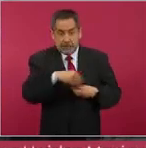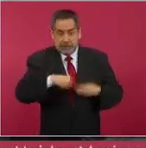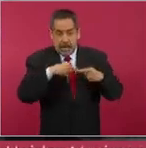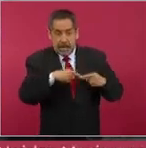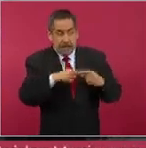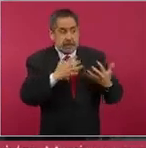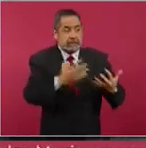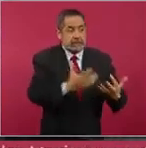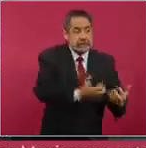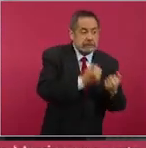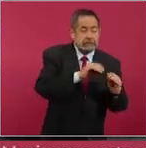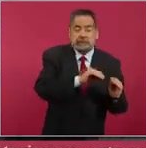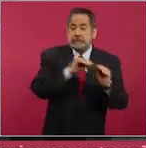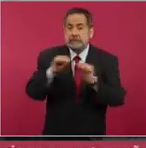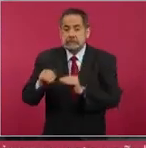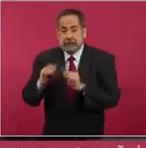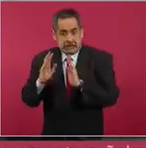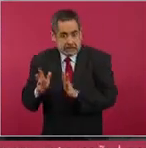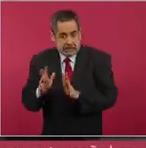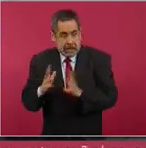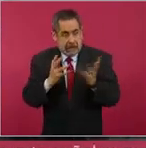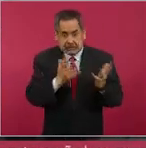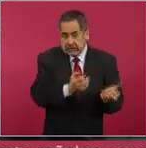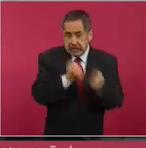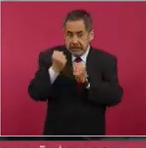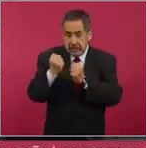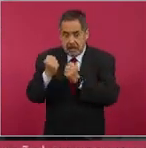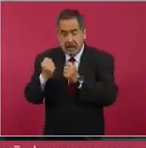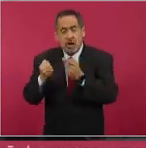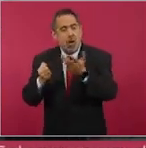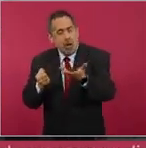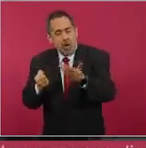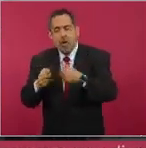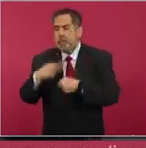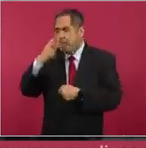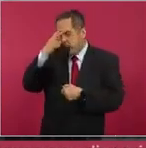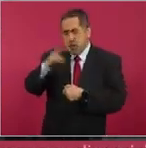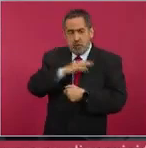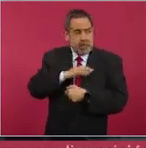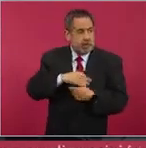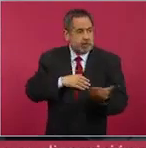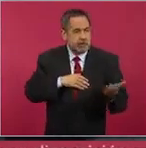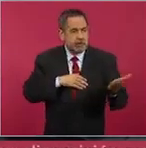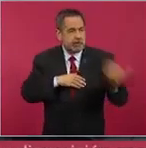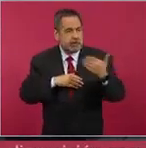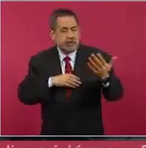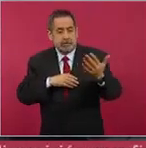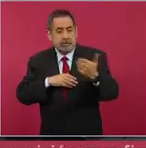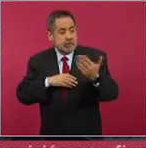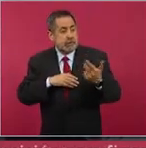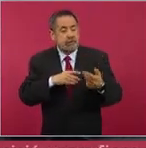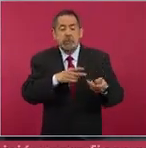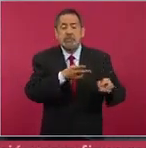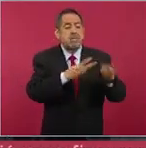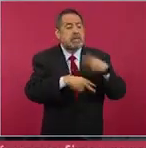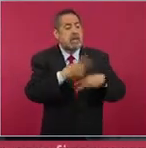dado México está preparado para darle asilo y recibir